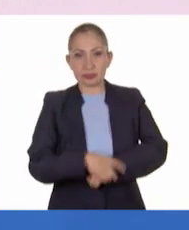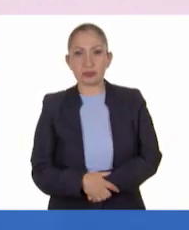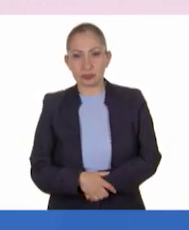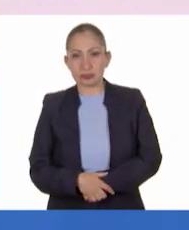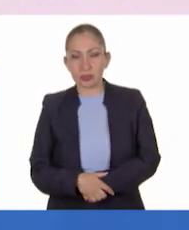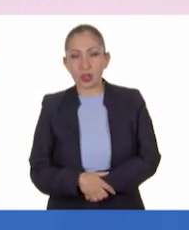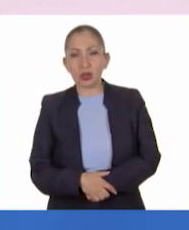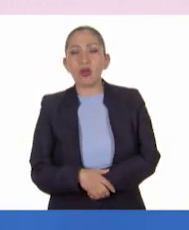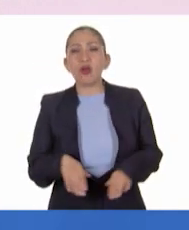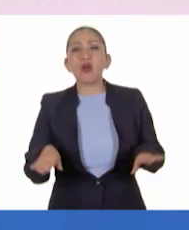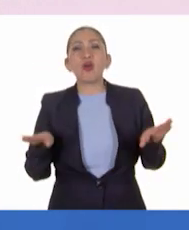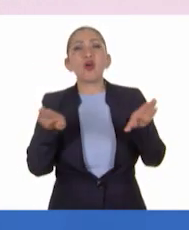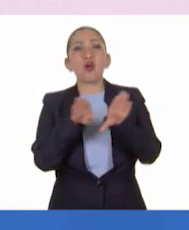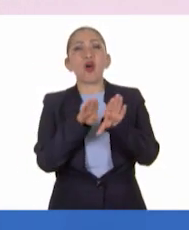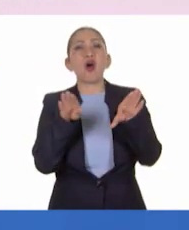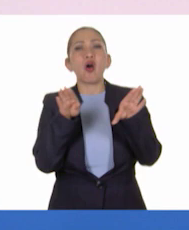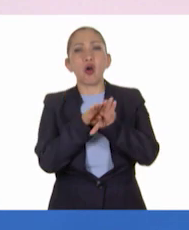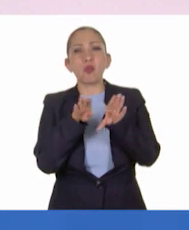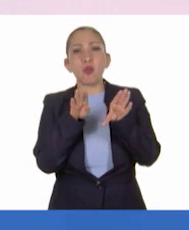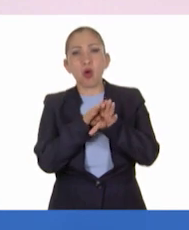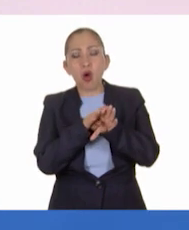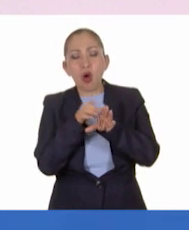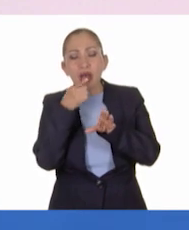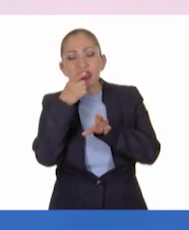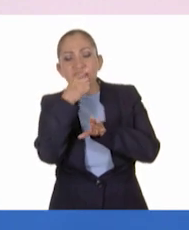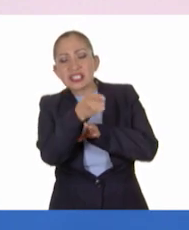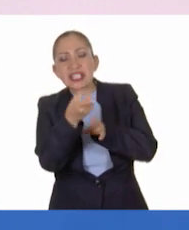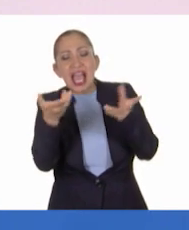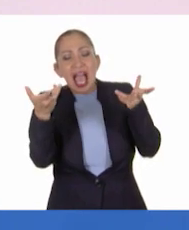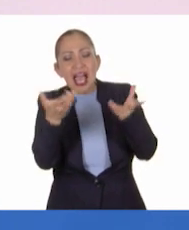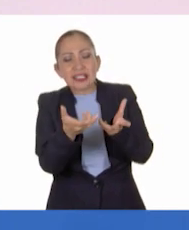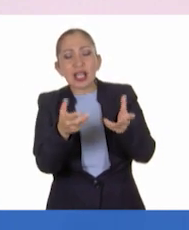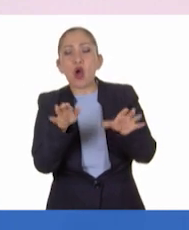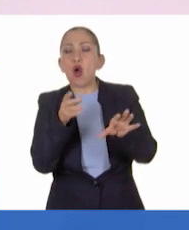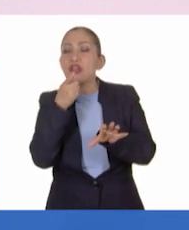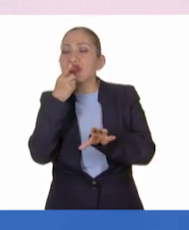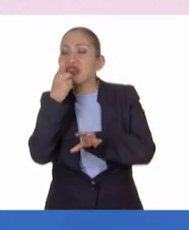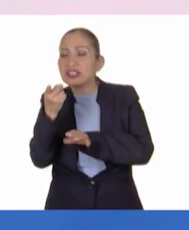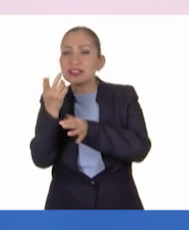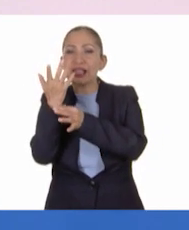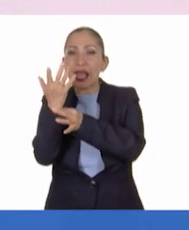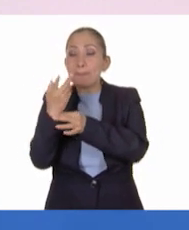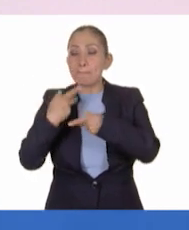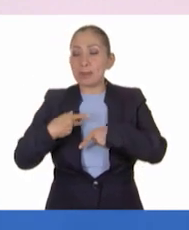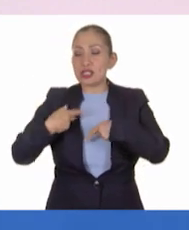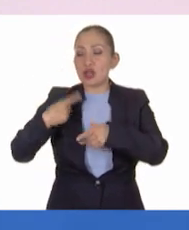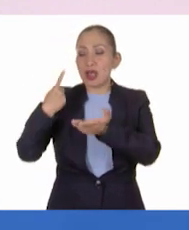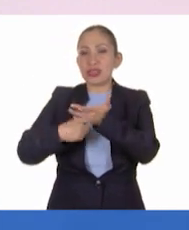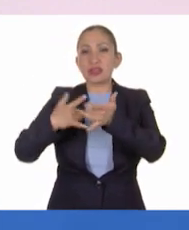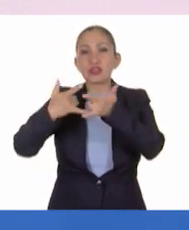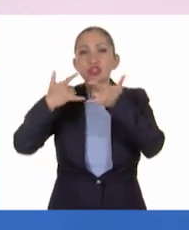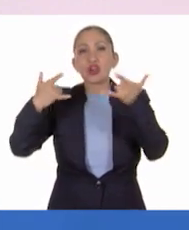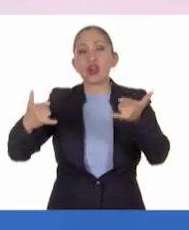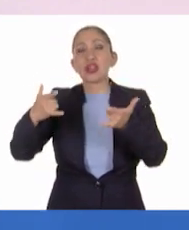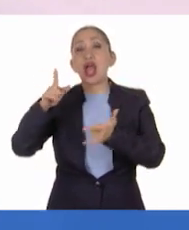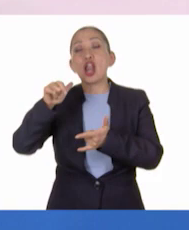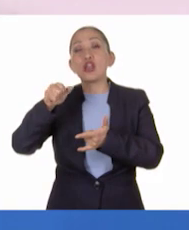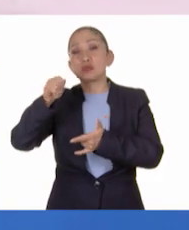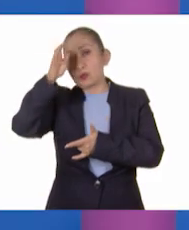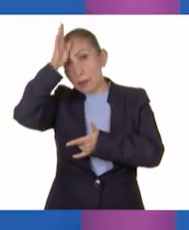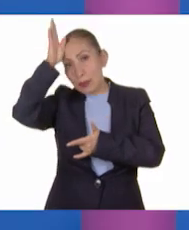¿De qué manera se indican las acciones y los diálogos de los personajes de Los